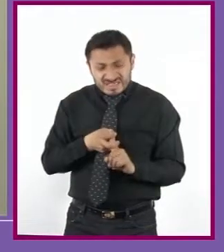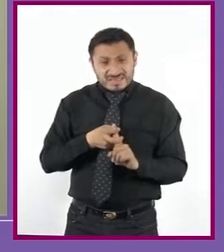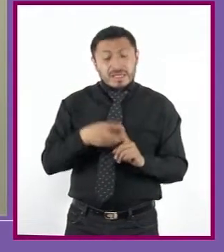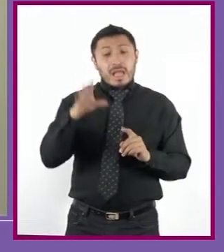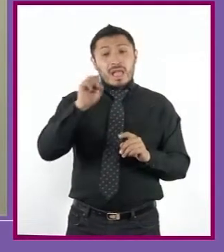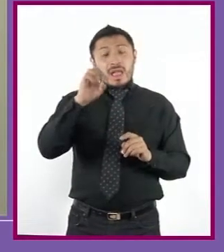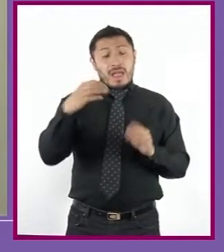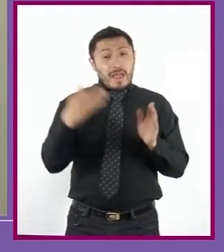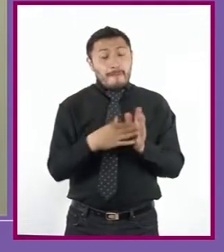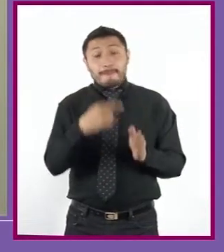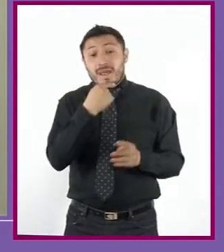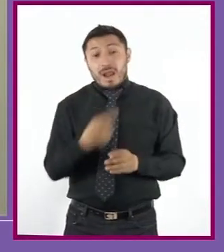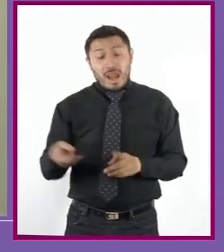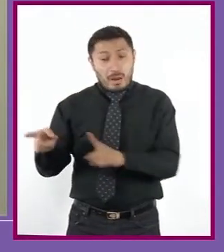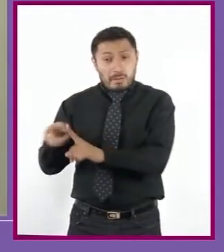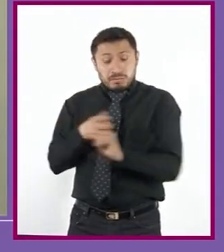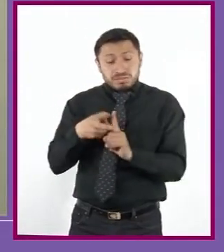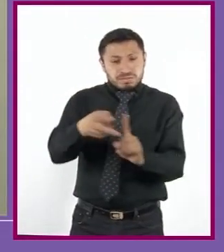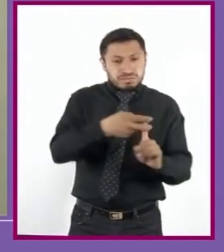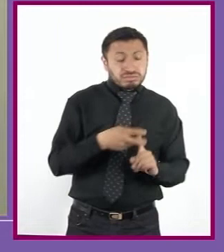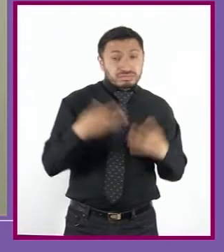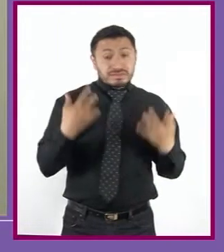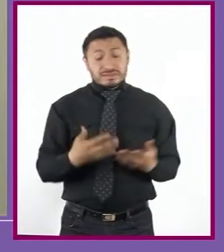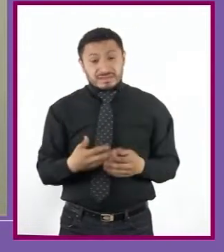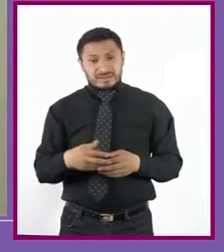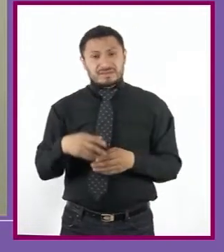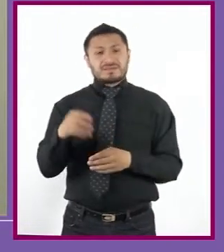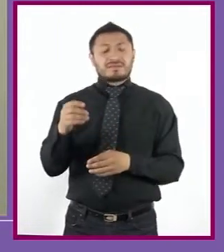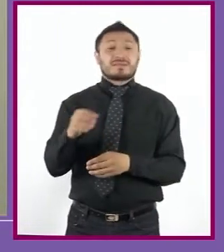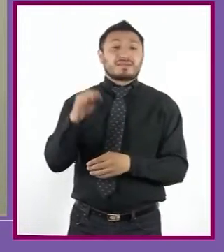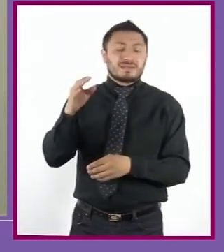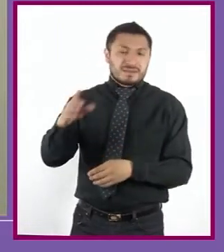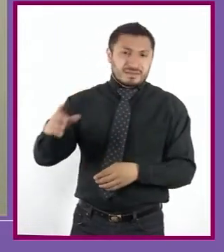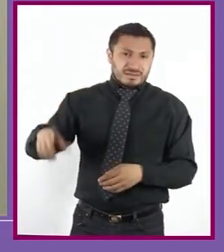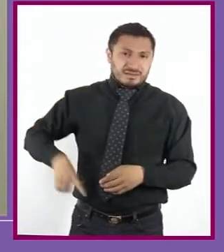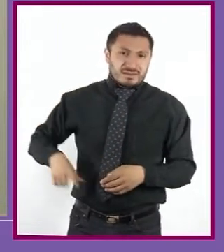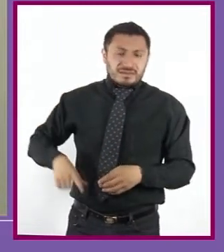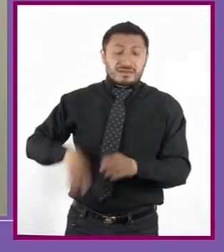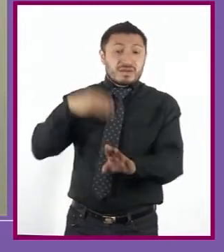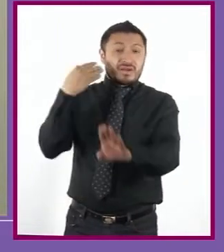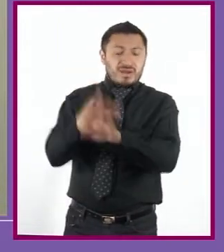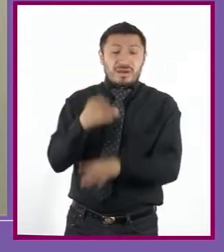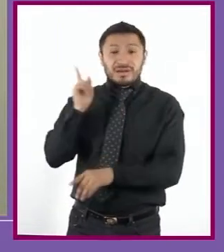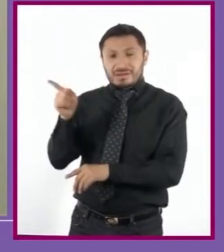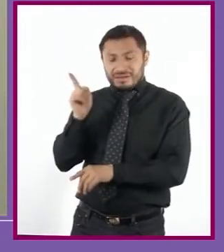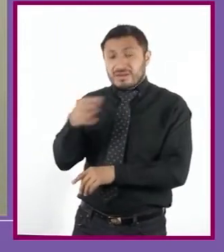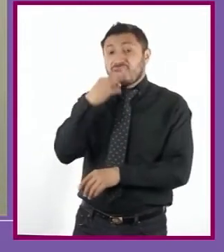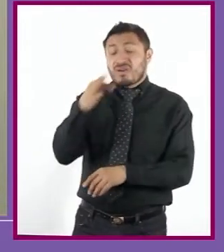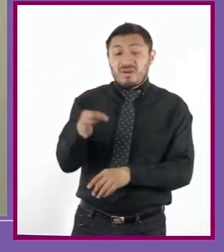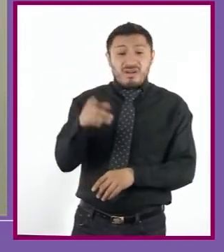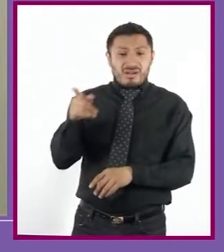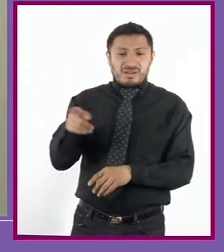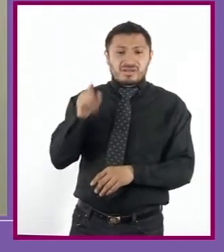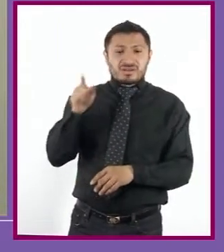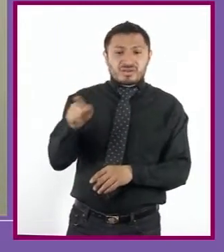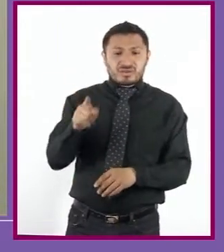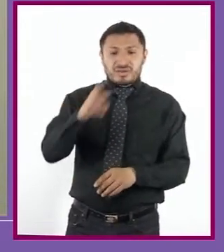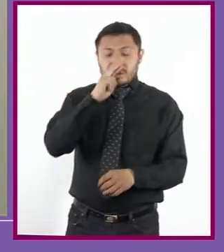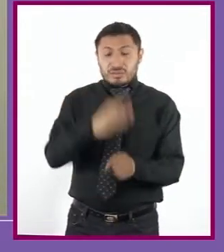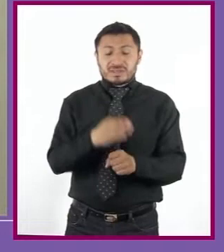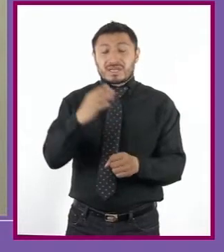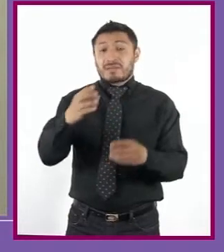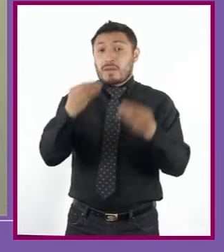60,000 niños. La fiscalía acusó a Ongwen de 70 cargos de crímenes de guerra y de lesa